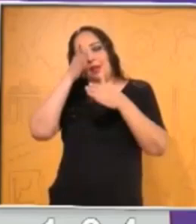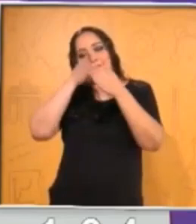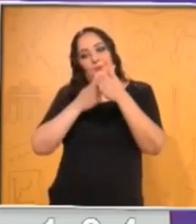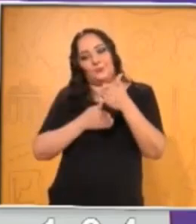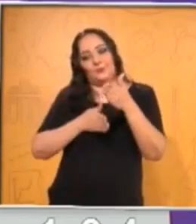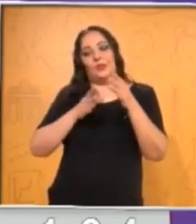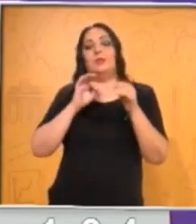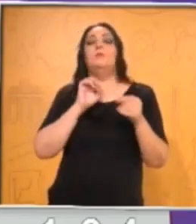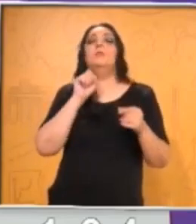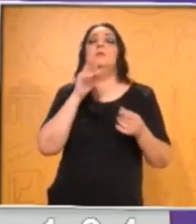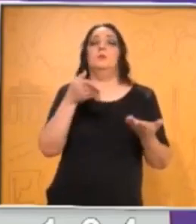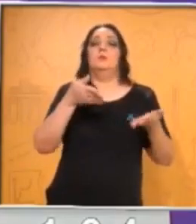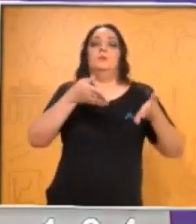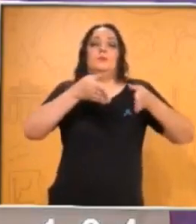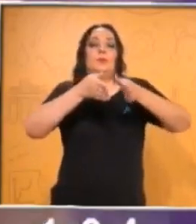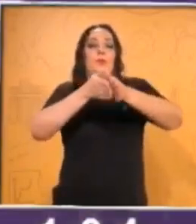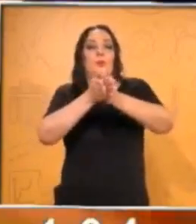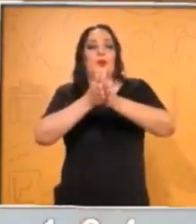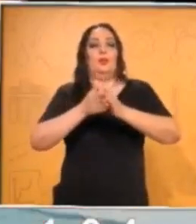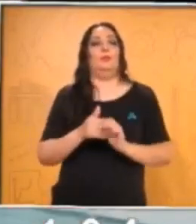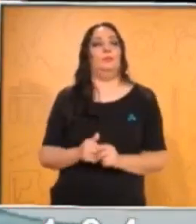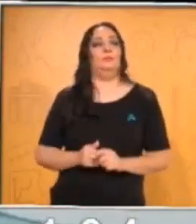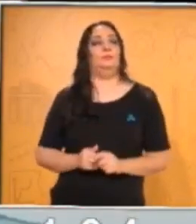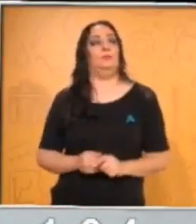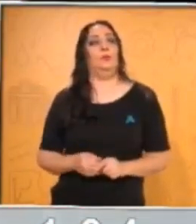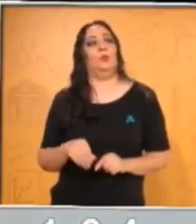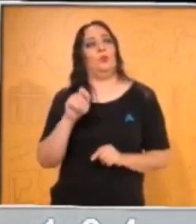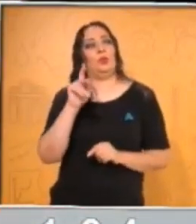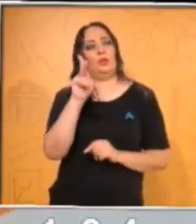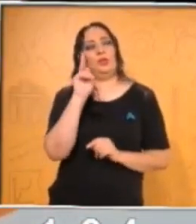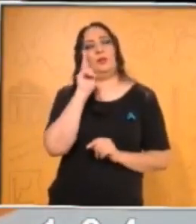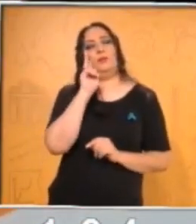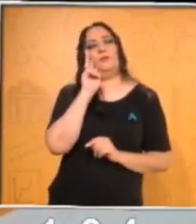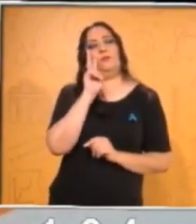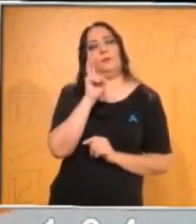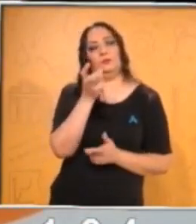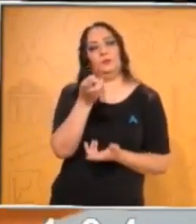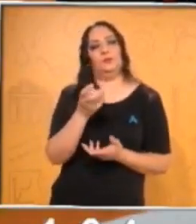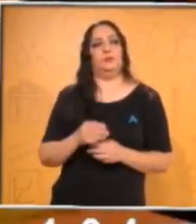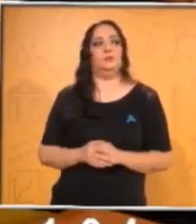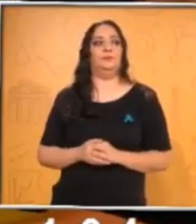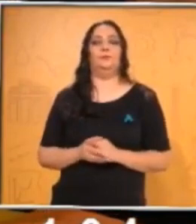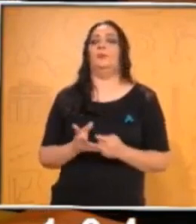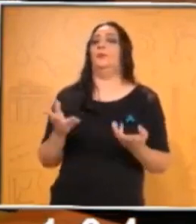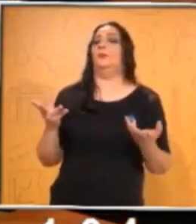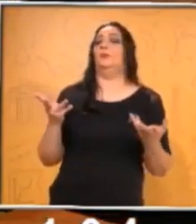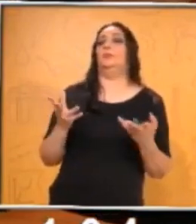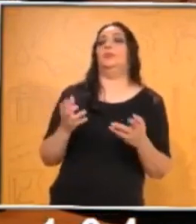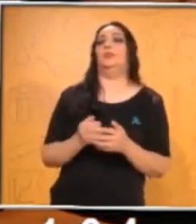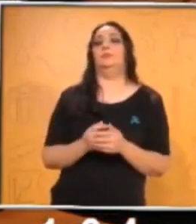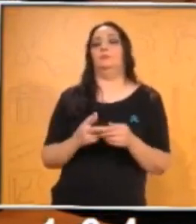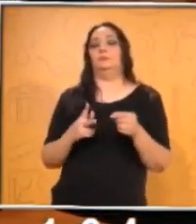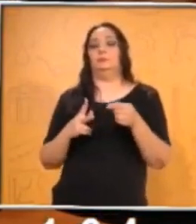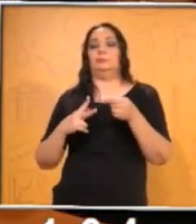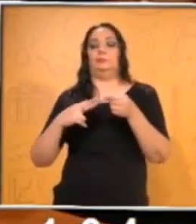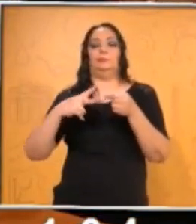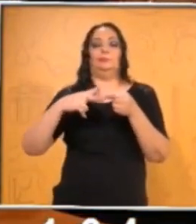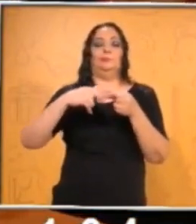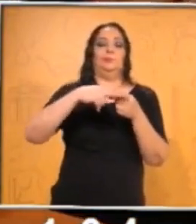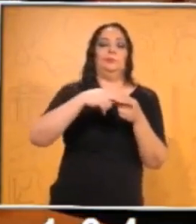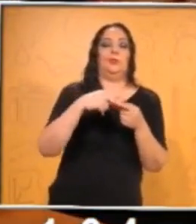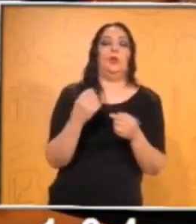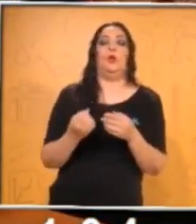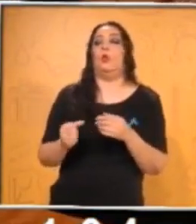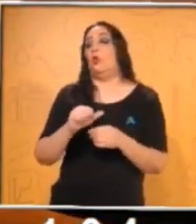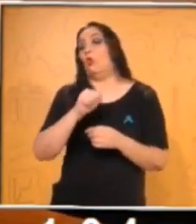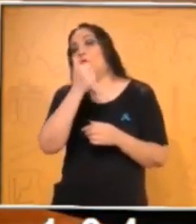es. Muy bien. Okay. Y nos va a quedar de esta manera. ¿Qué vamos a hacer aquí? Vamos a recortar este